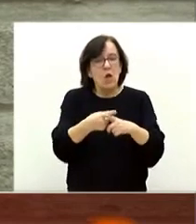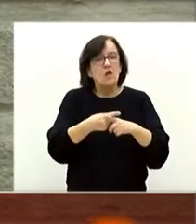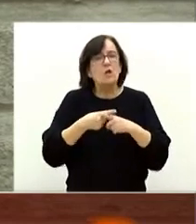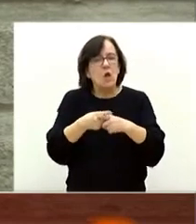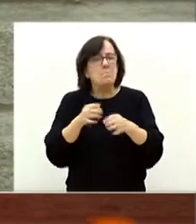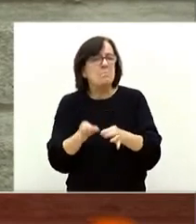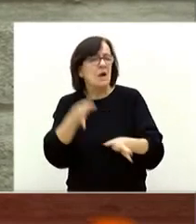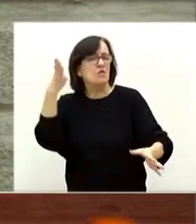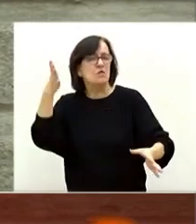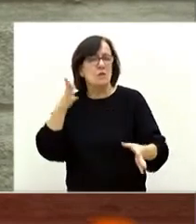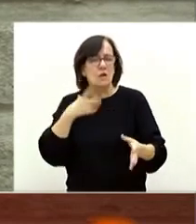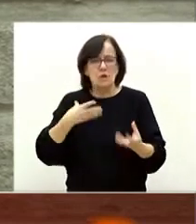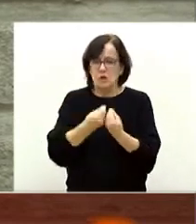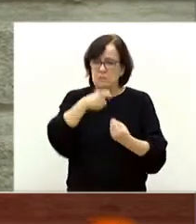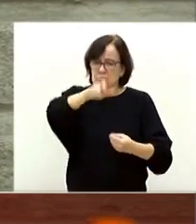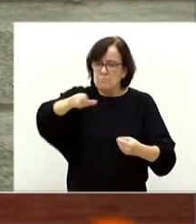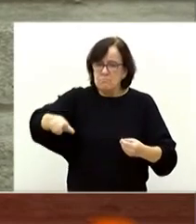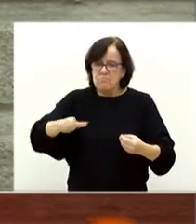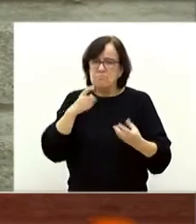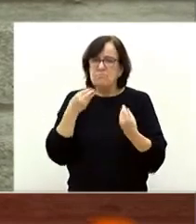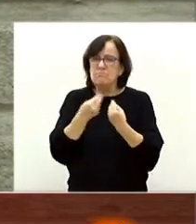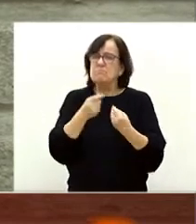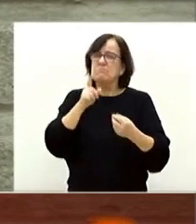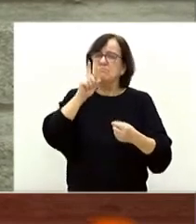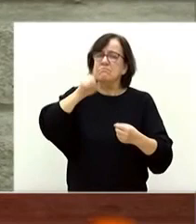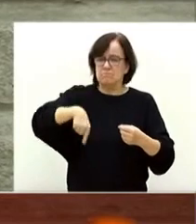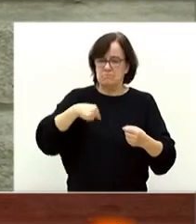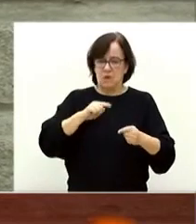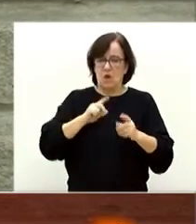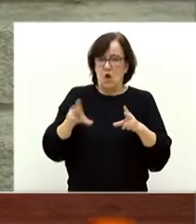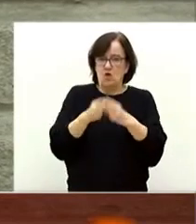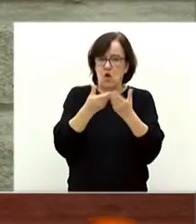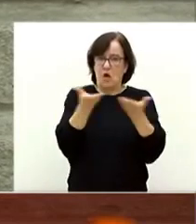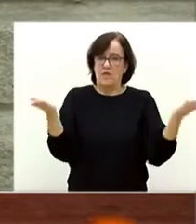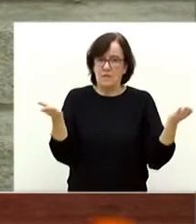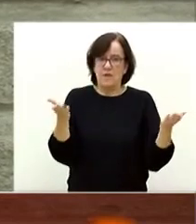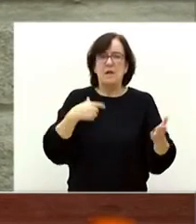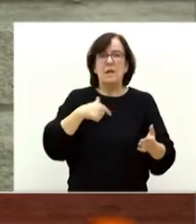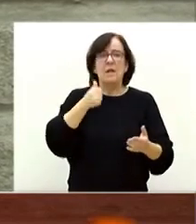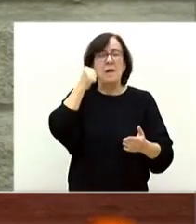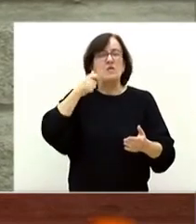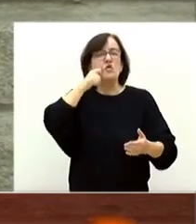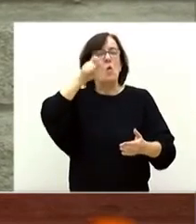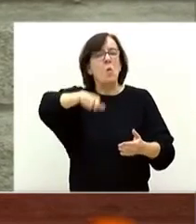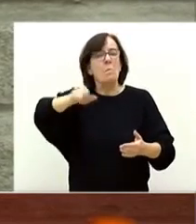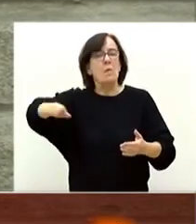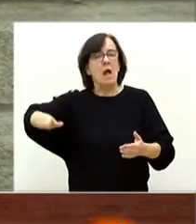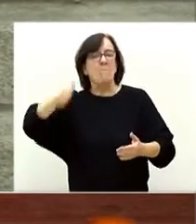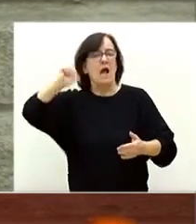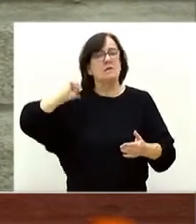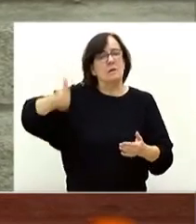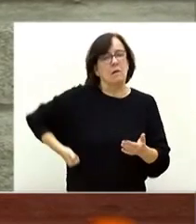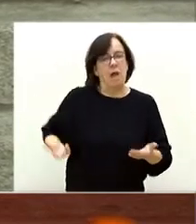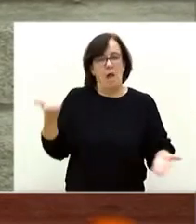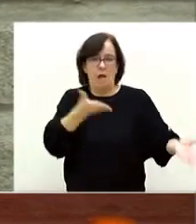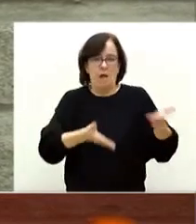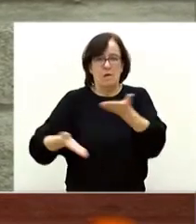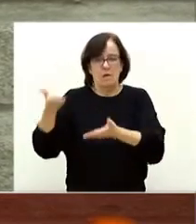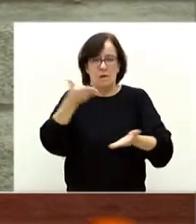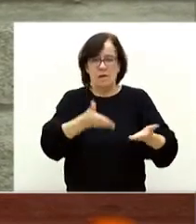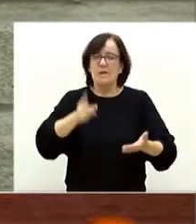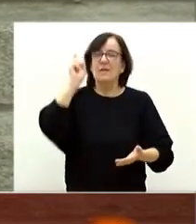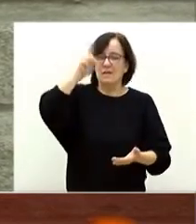suerte de sus conciudadanos y que contribuyen a que nuestra sociedad sea humanamente más rica.